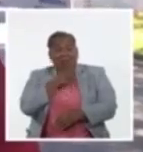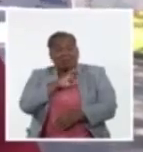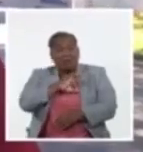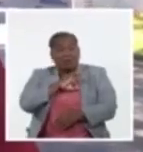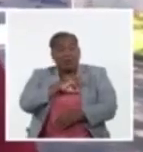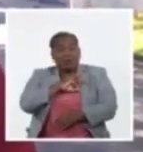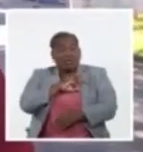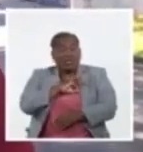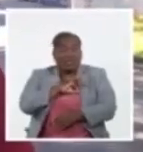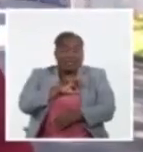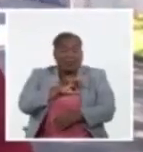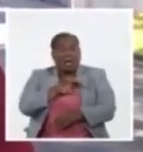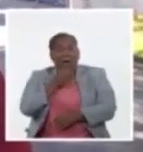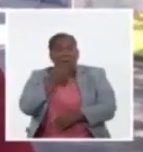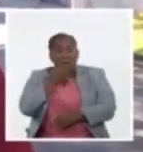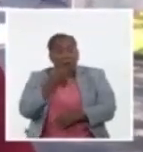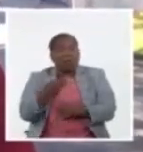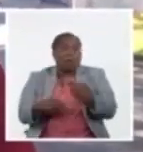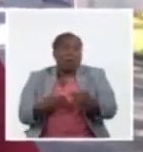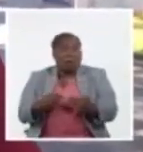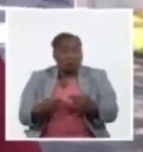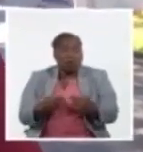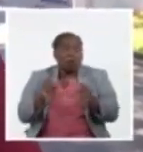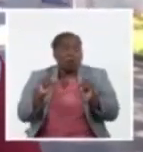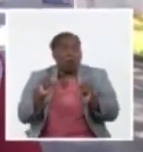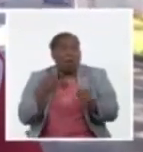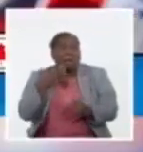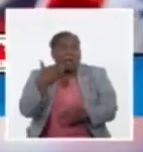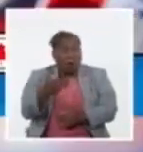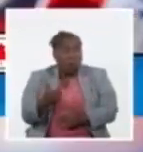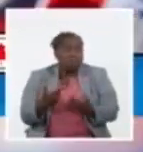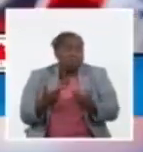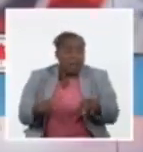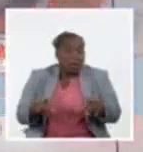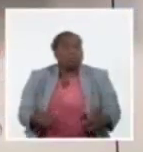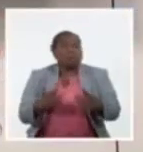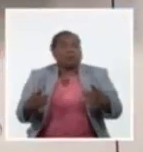la espinita, ¿no?, de que pudimos haber hecho más, pero con el trabajo hecho.